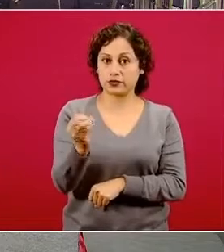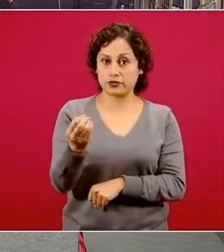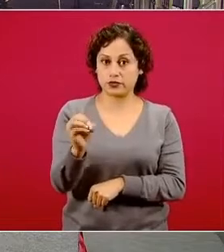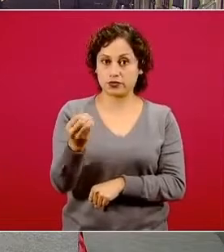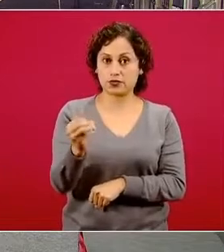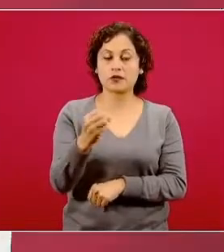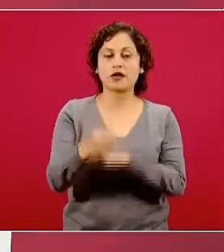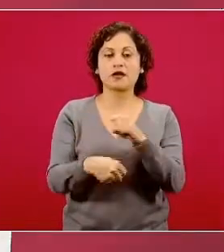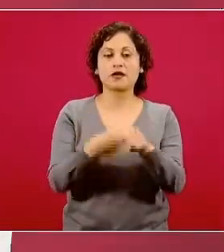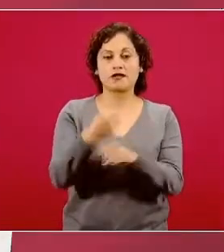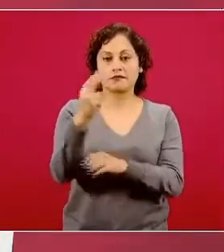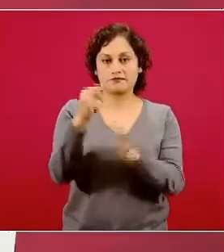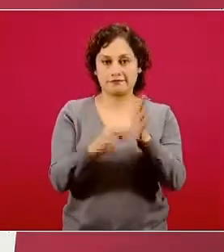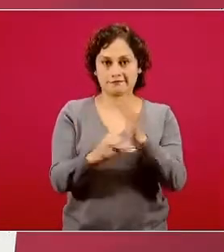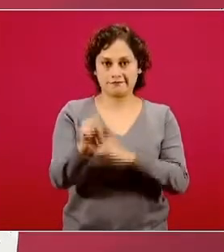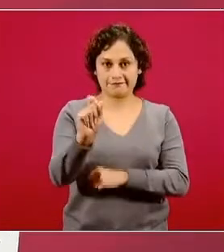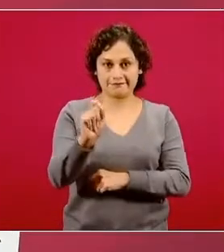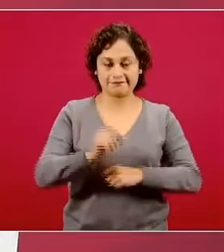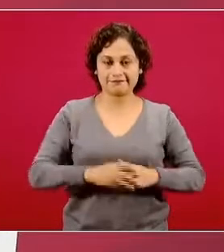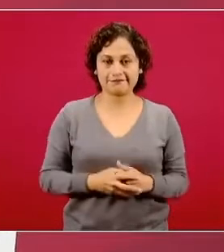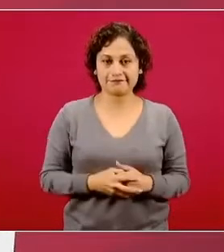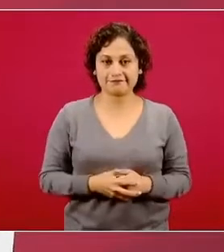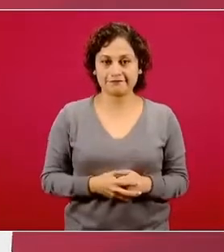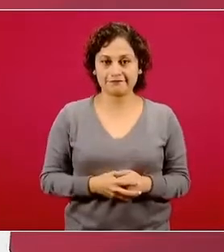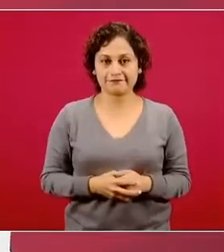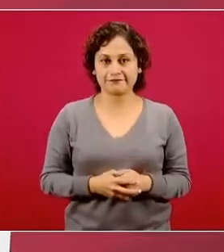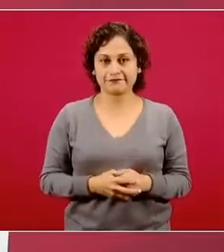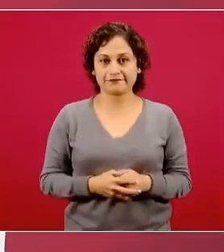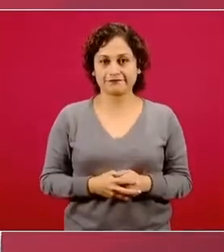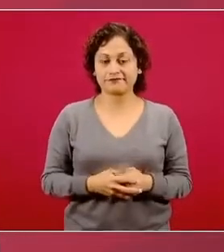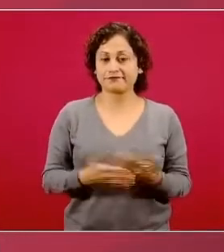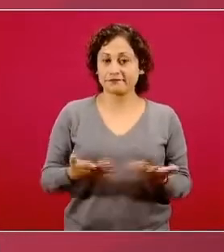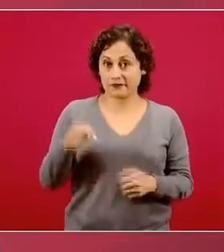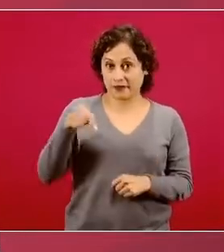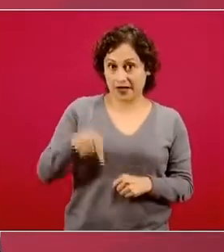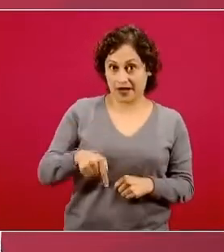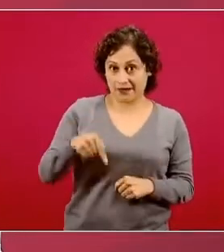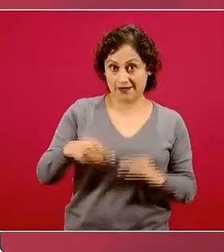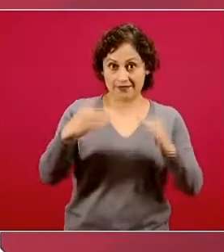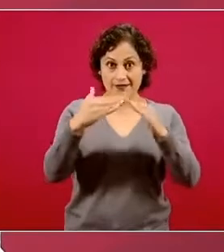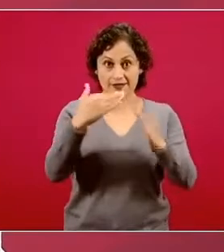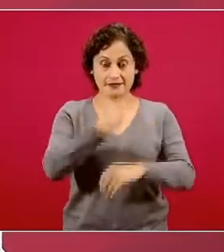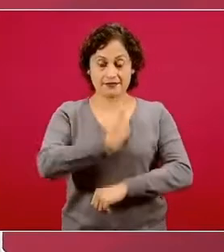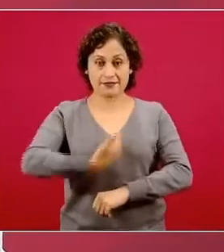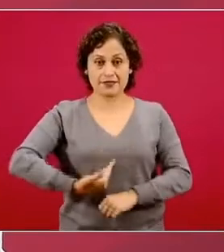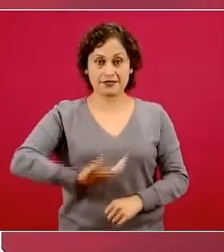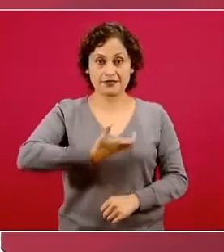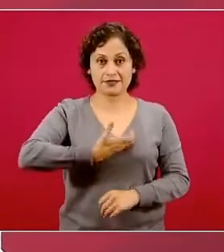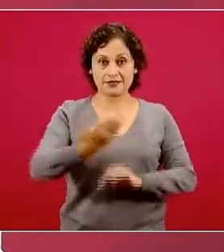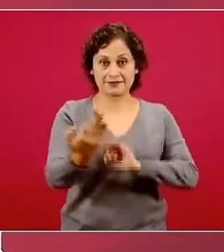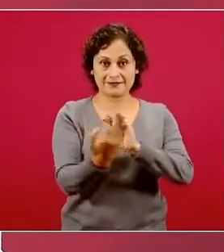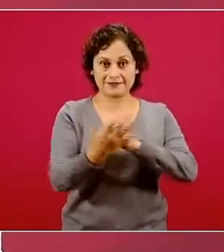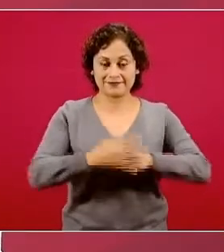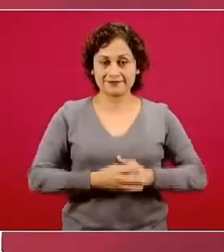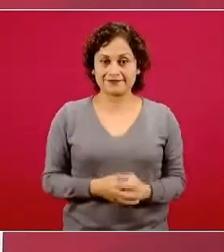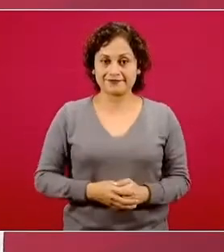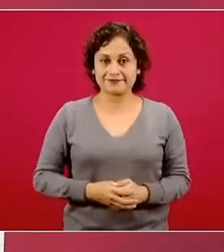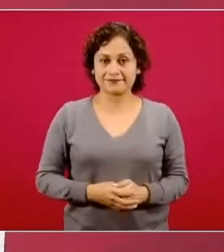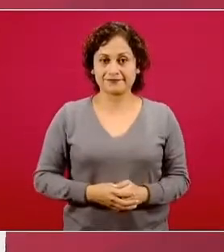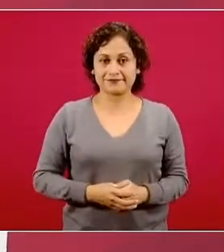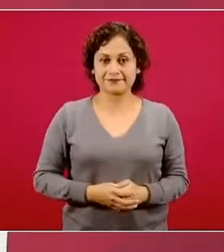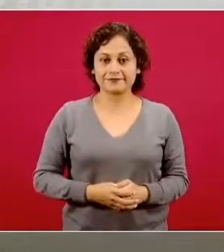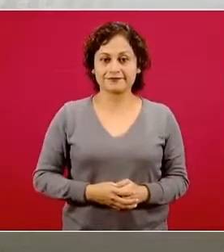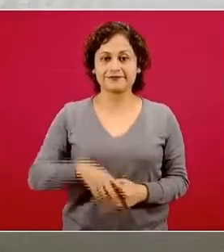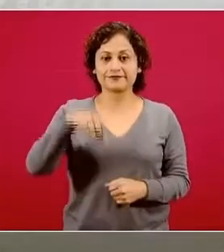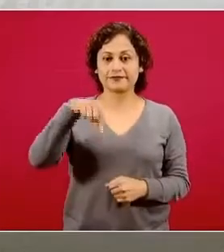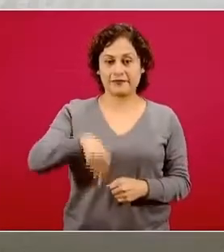del 2020 y estamos en Palacio Nacional en la